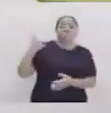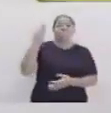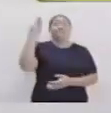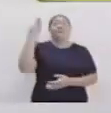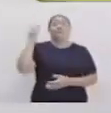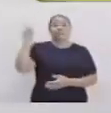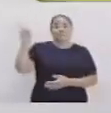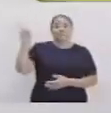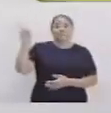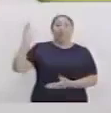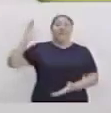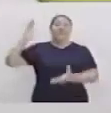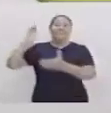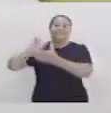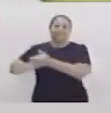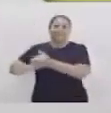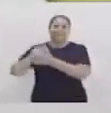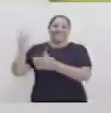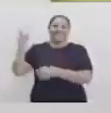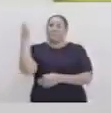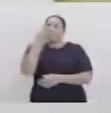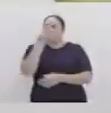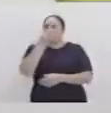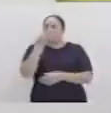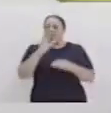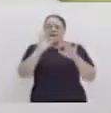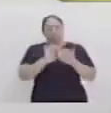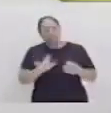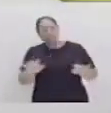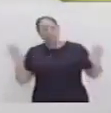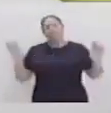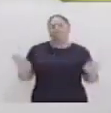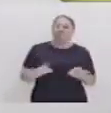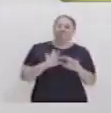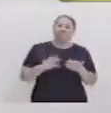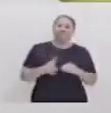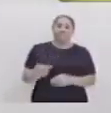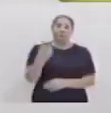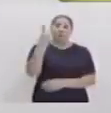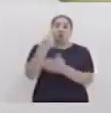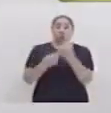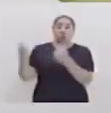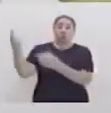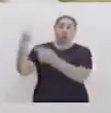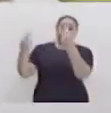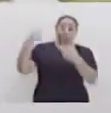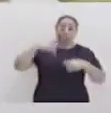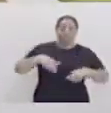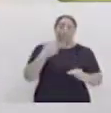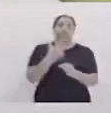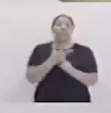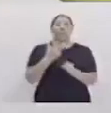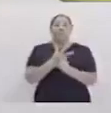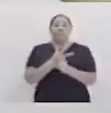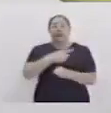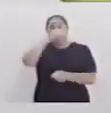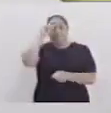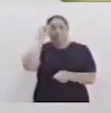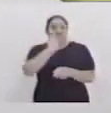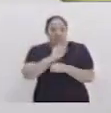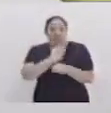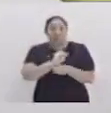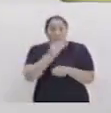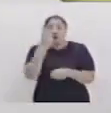casó con una pianista, Georgette Contu. Ellos regresaron a Guatemala, trabajaron los dos en